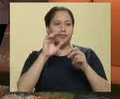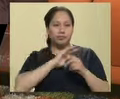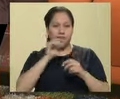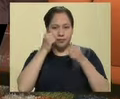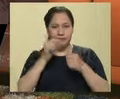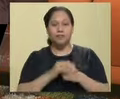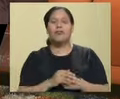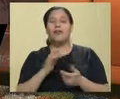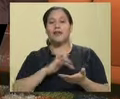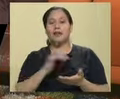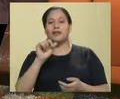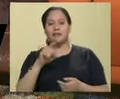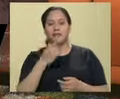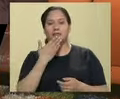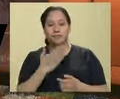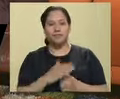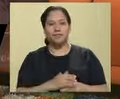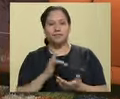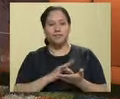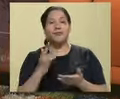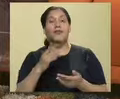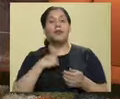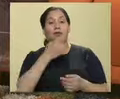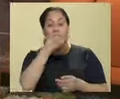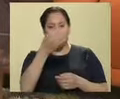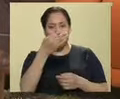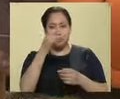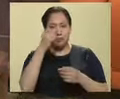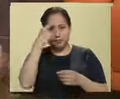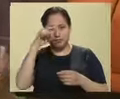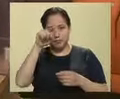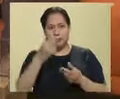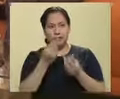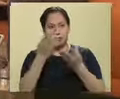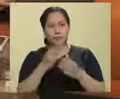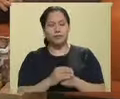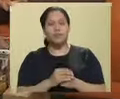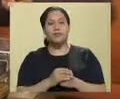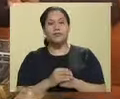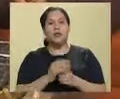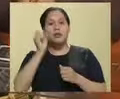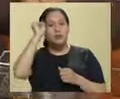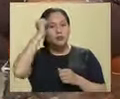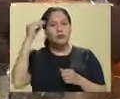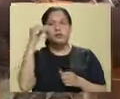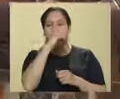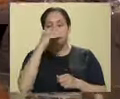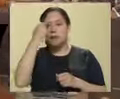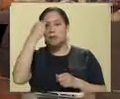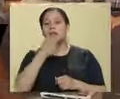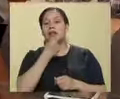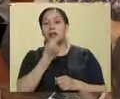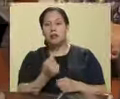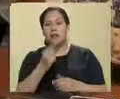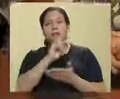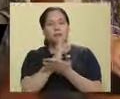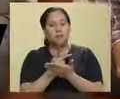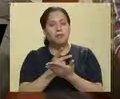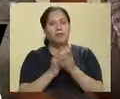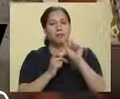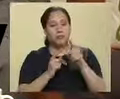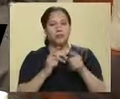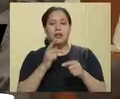día. Igualmente, que estén muy bien. Gracias. Gracias. Y bueno, yo tengo una noticia que compartirles. Servicios gratuitos para niños. Es un programa más